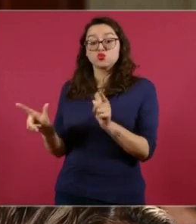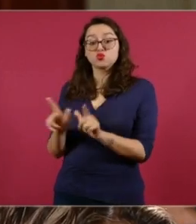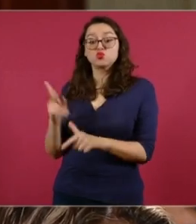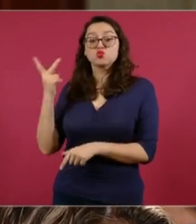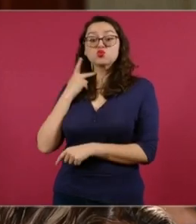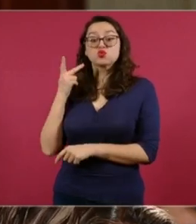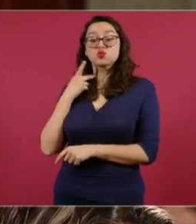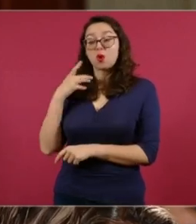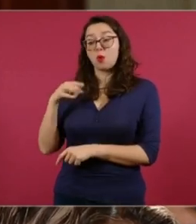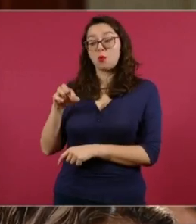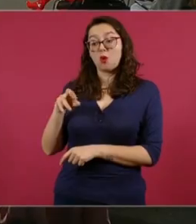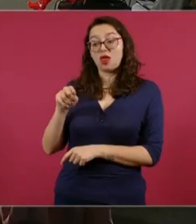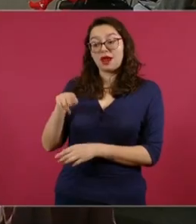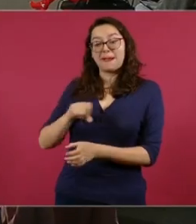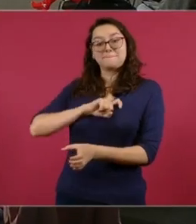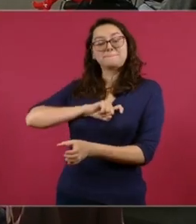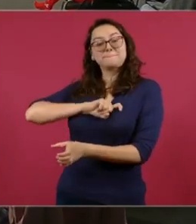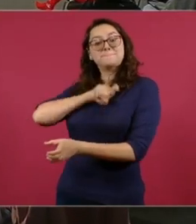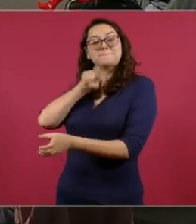traicionado